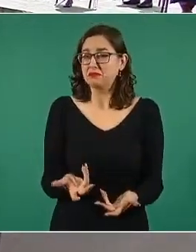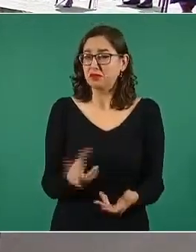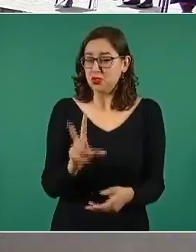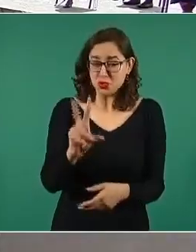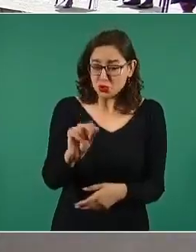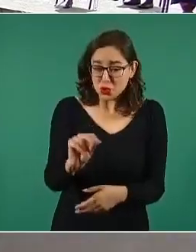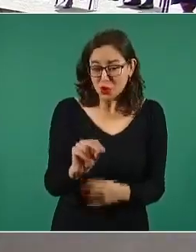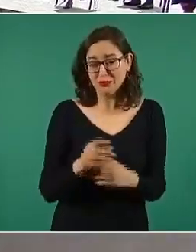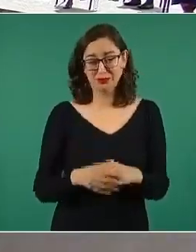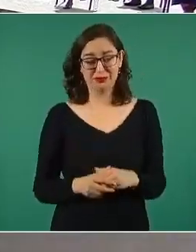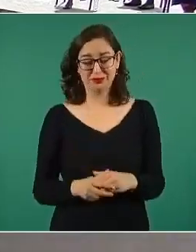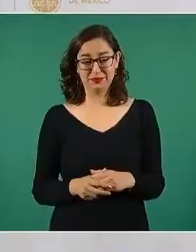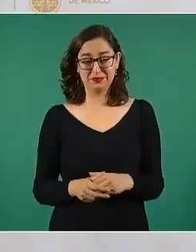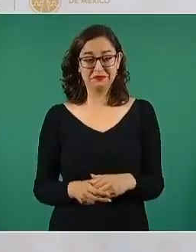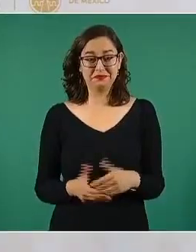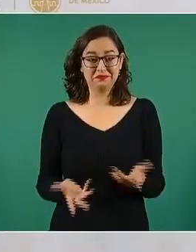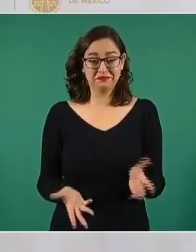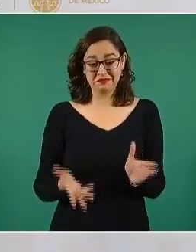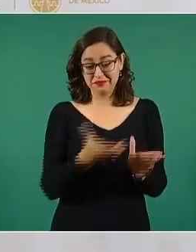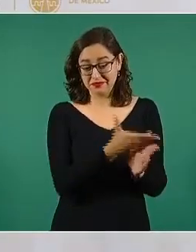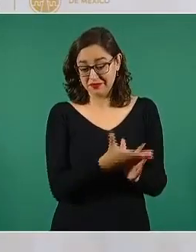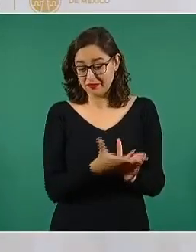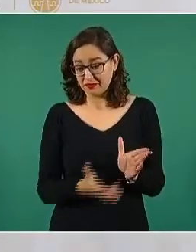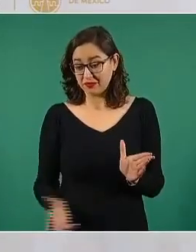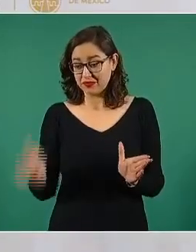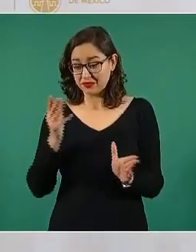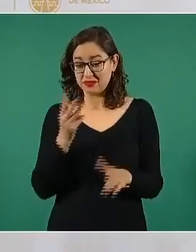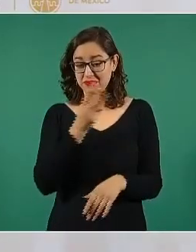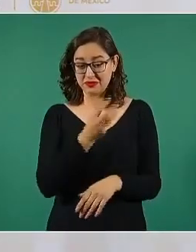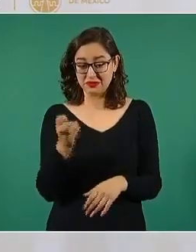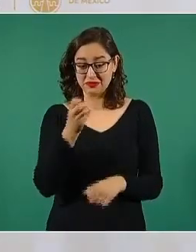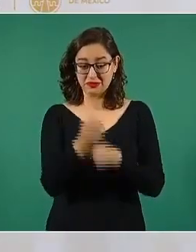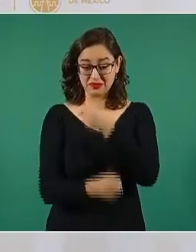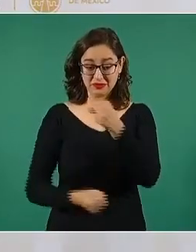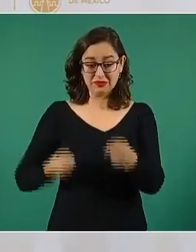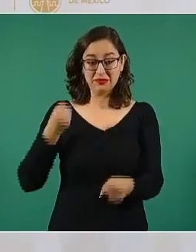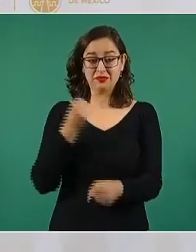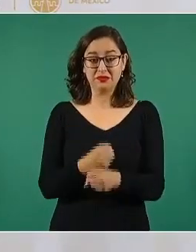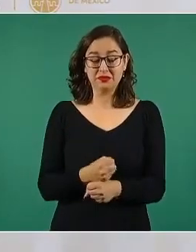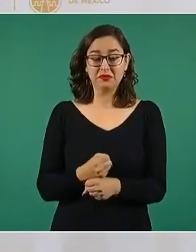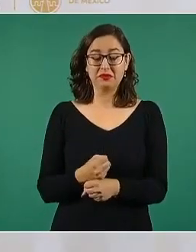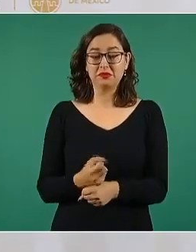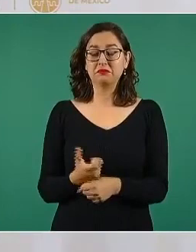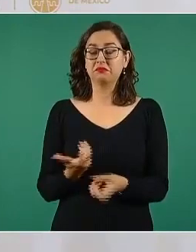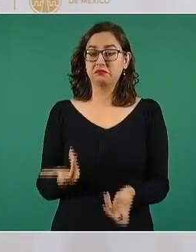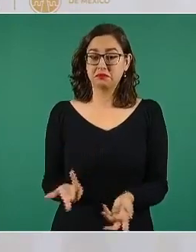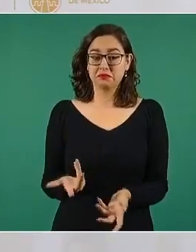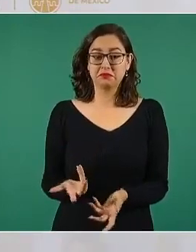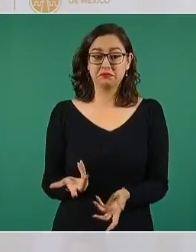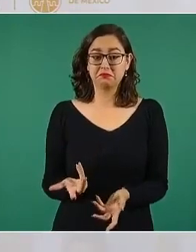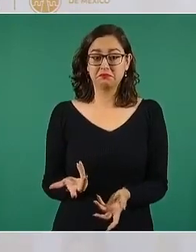significativa. En todo el periodo colonial, no hubo avances